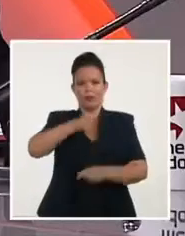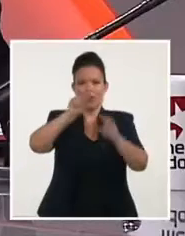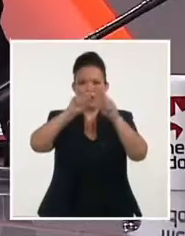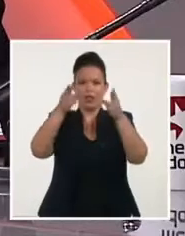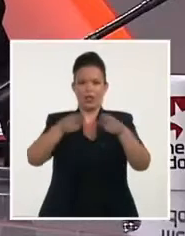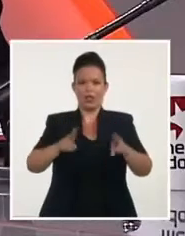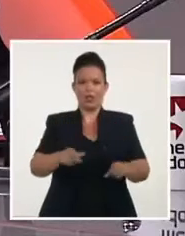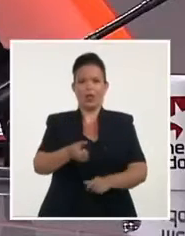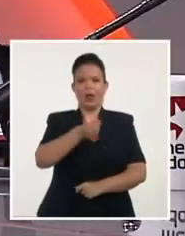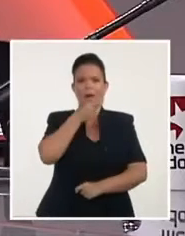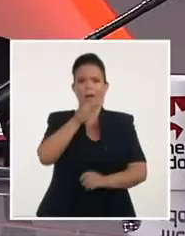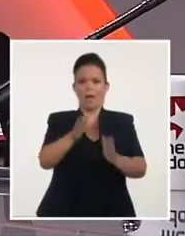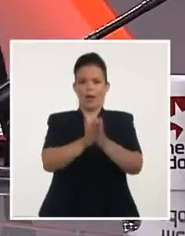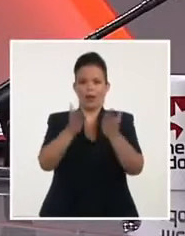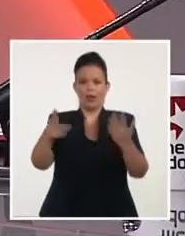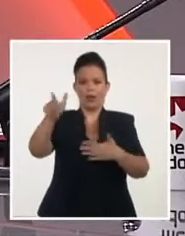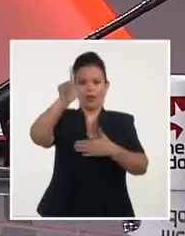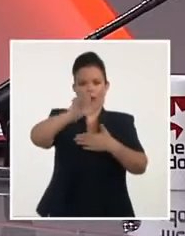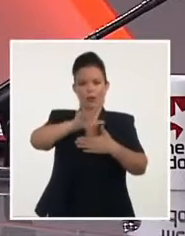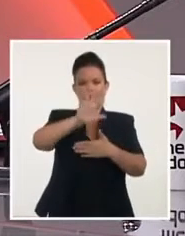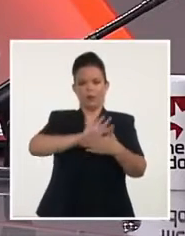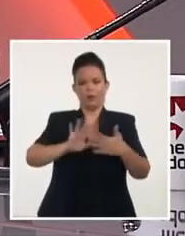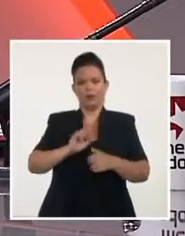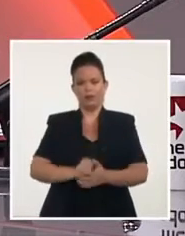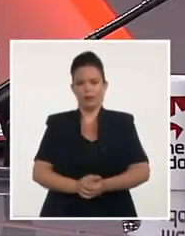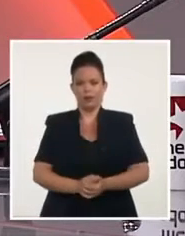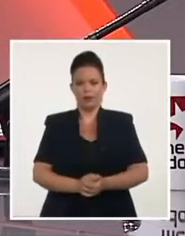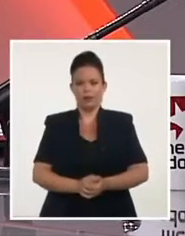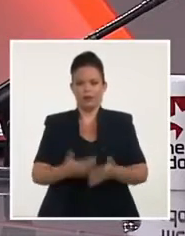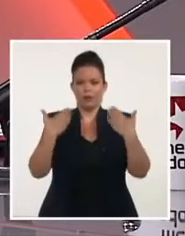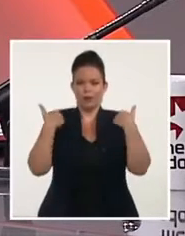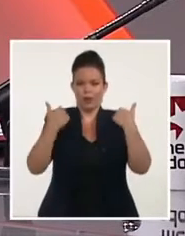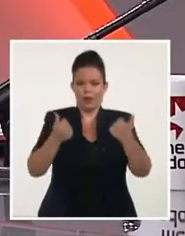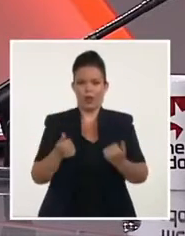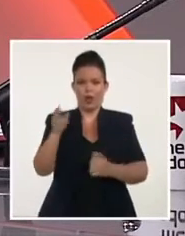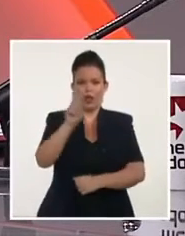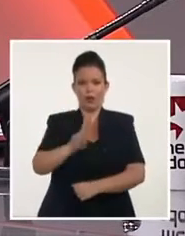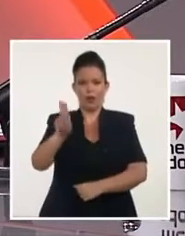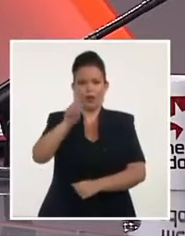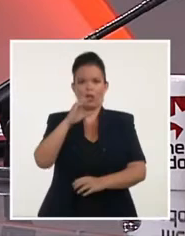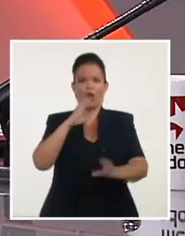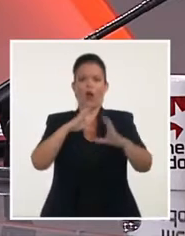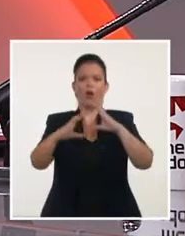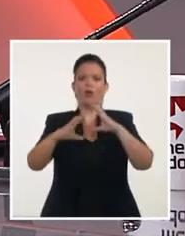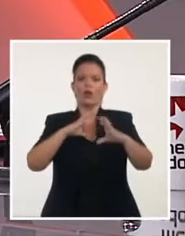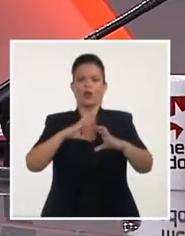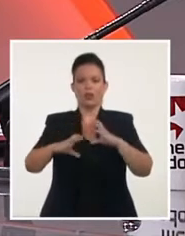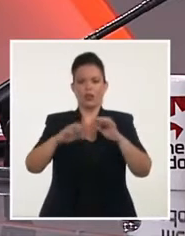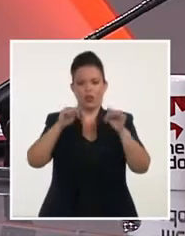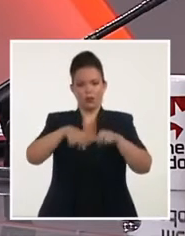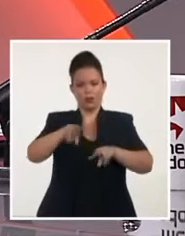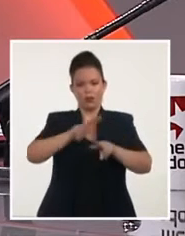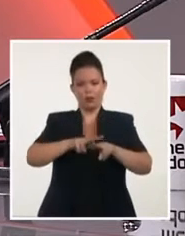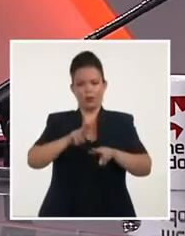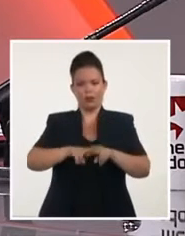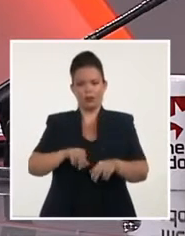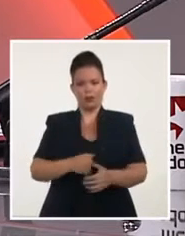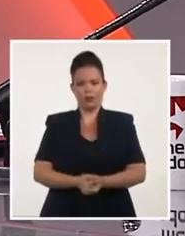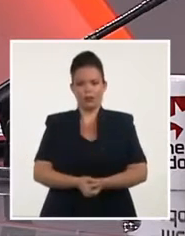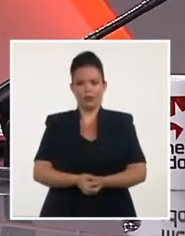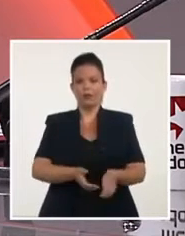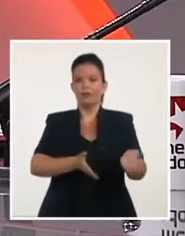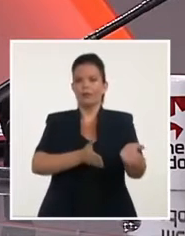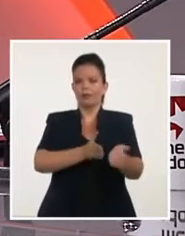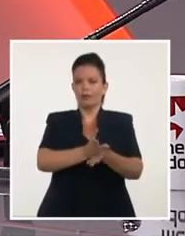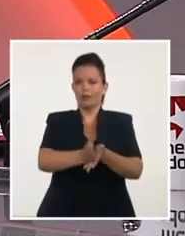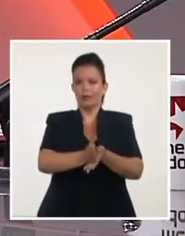profesora también de la Facultad de Comunicación de la Universidad de La Habana. Con ellas estaremos compartiendo esta mirada a un asunto importante cuando se